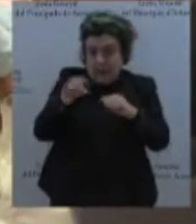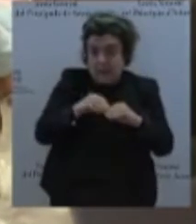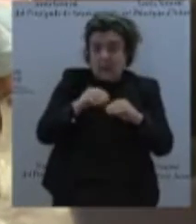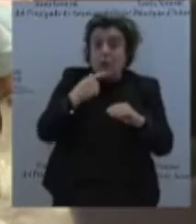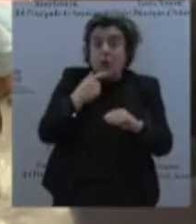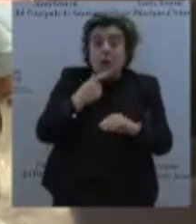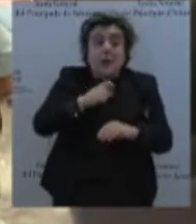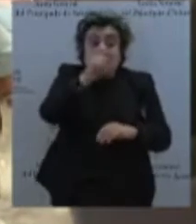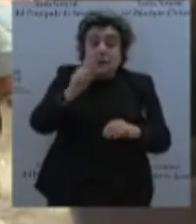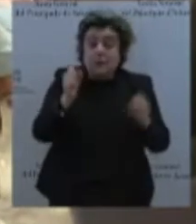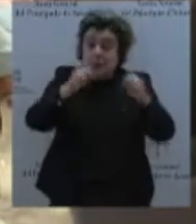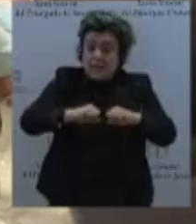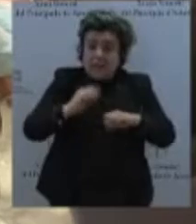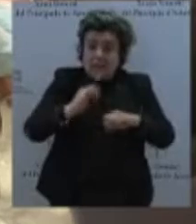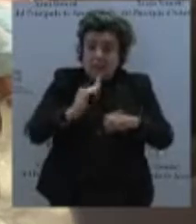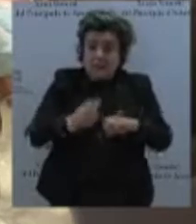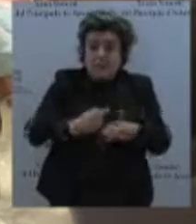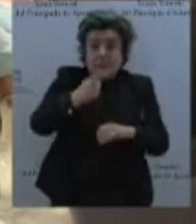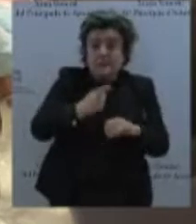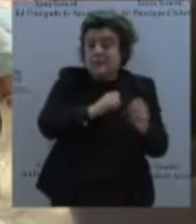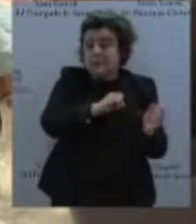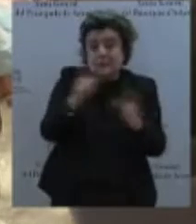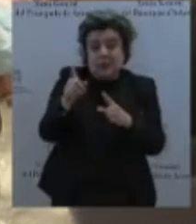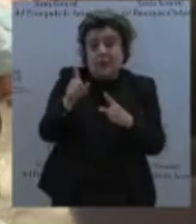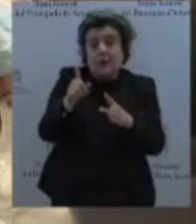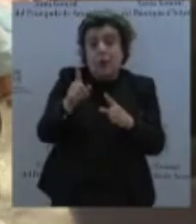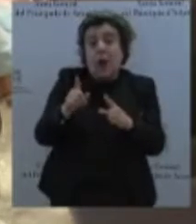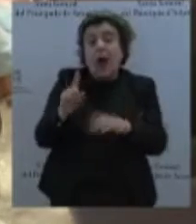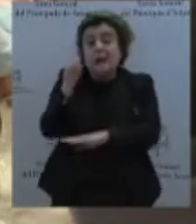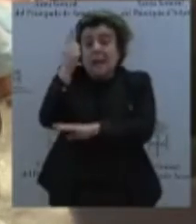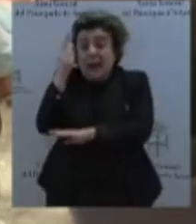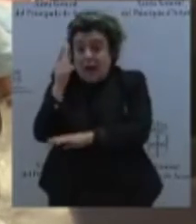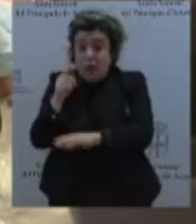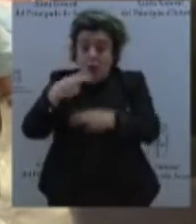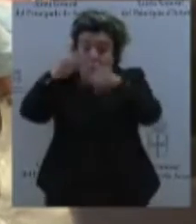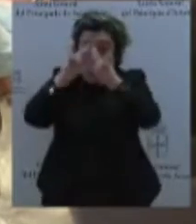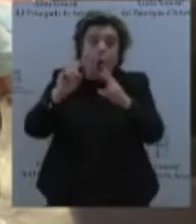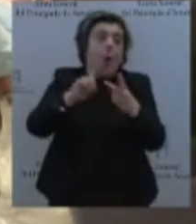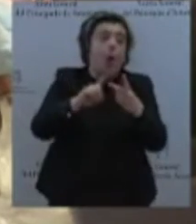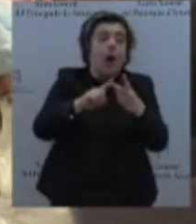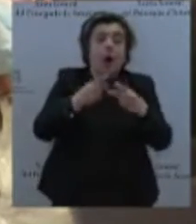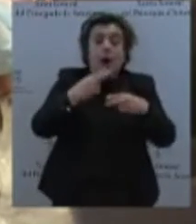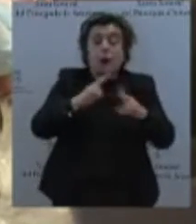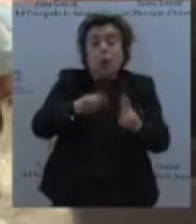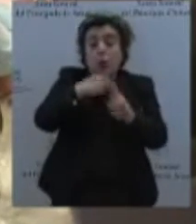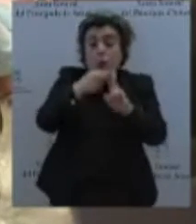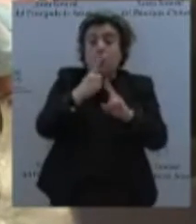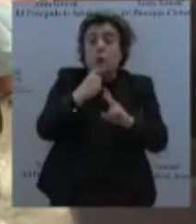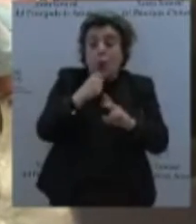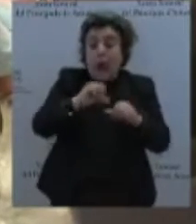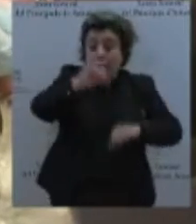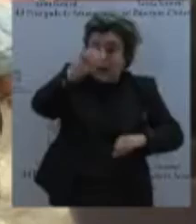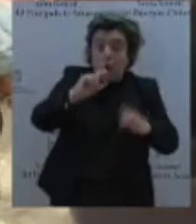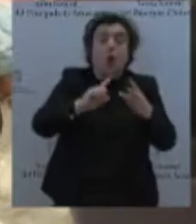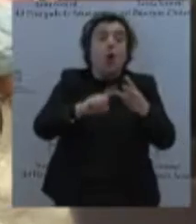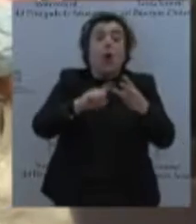son derivados a Monte Naranco en Oviedo, Roja en Gijón, a Fundación Hospital de Avilés o al Sanatorio Adaron Sama, todos, como ve,